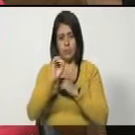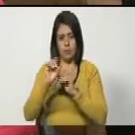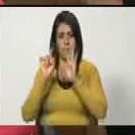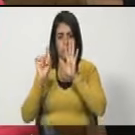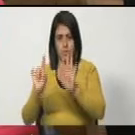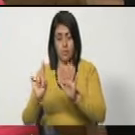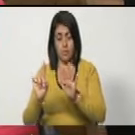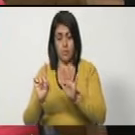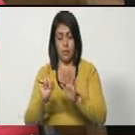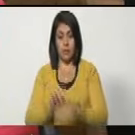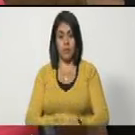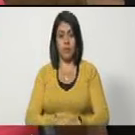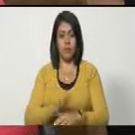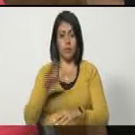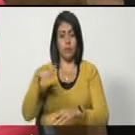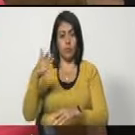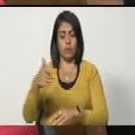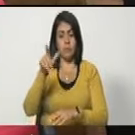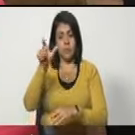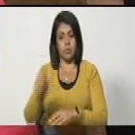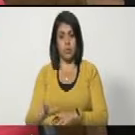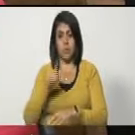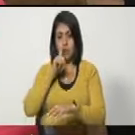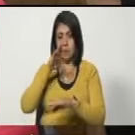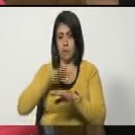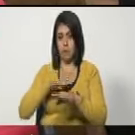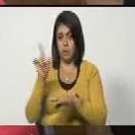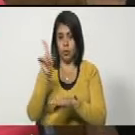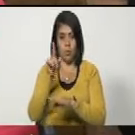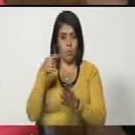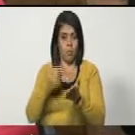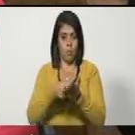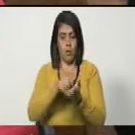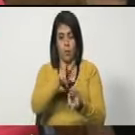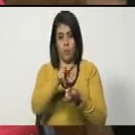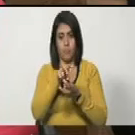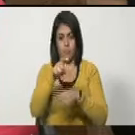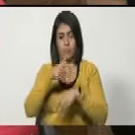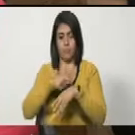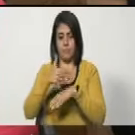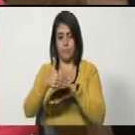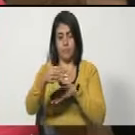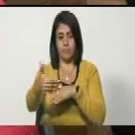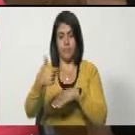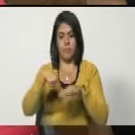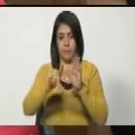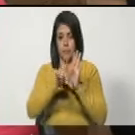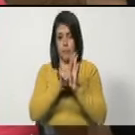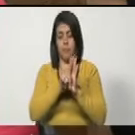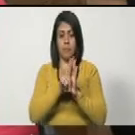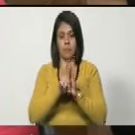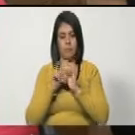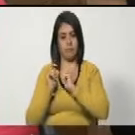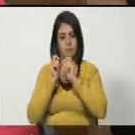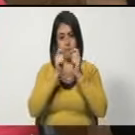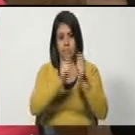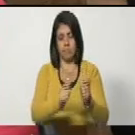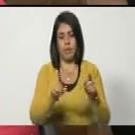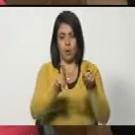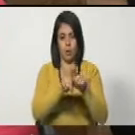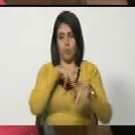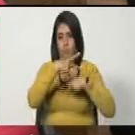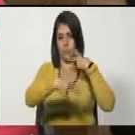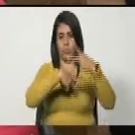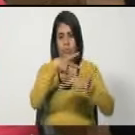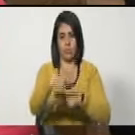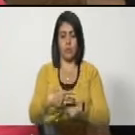Artículo 106. Cuando la infractora o infractor no pague la multa dentro del plazo señalado en esta ley, se tramitará conforme al